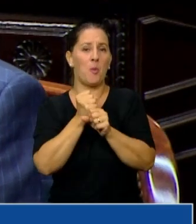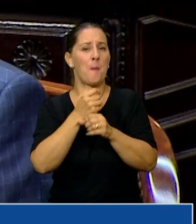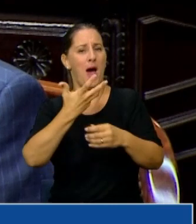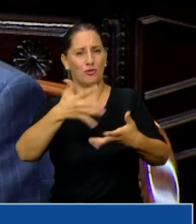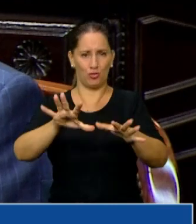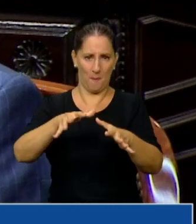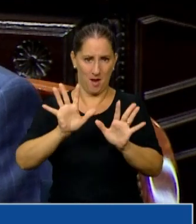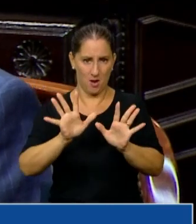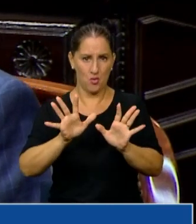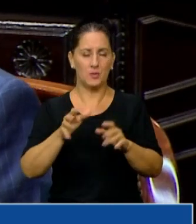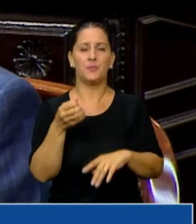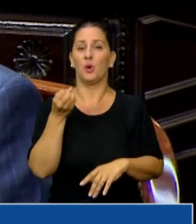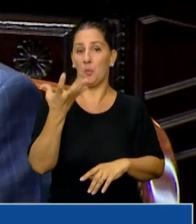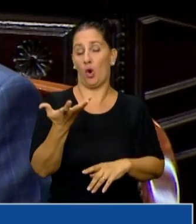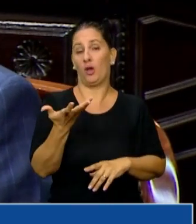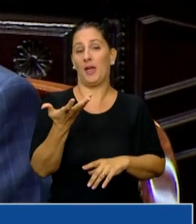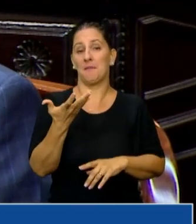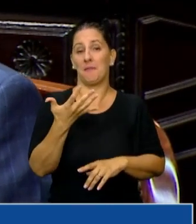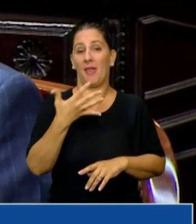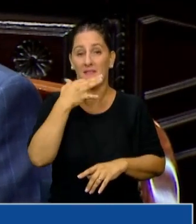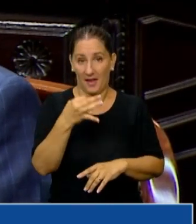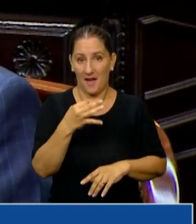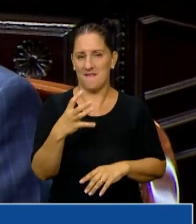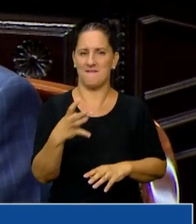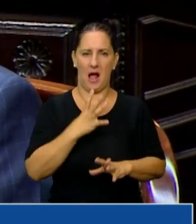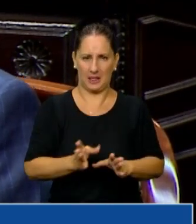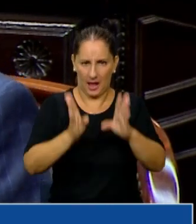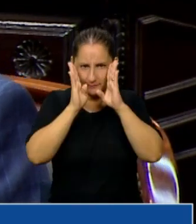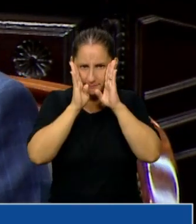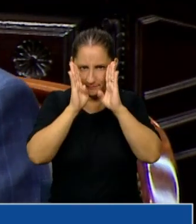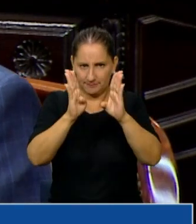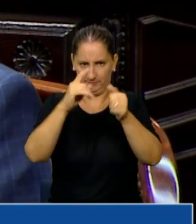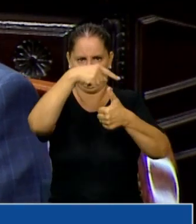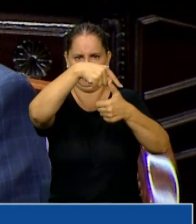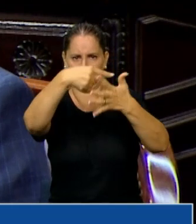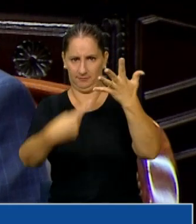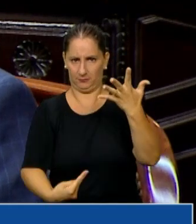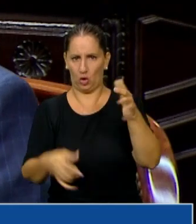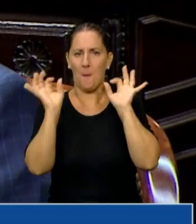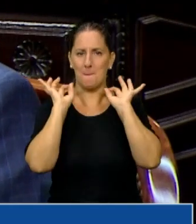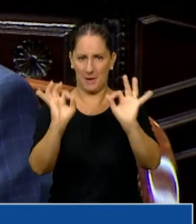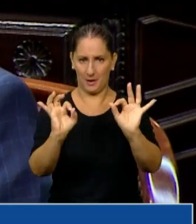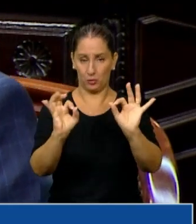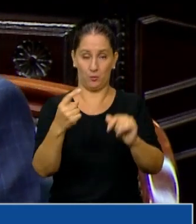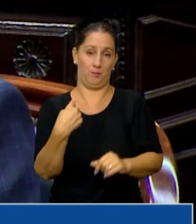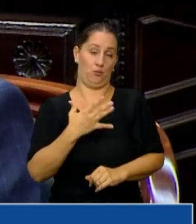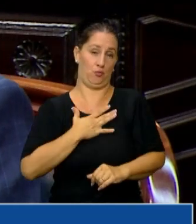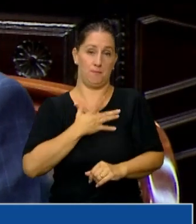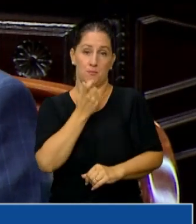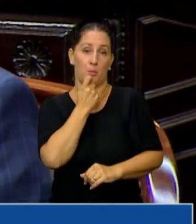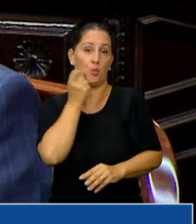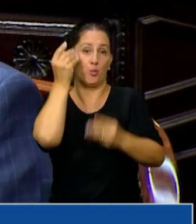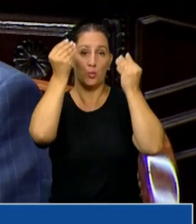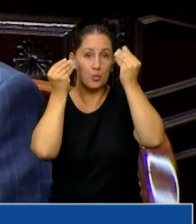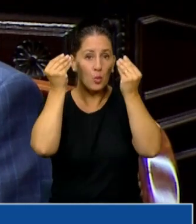porque evidentemente falta un abordaje integral. Me preocupa, por ejemplo,